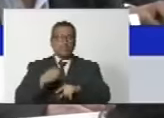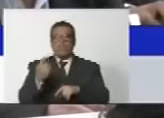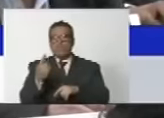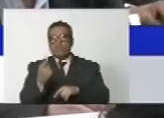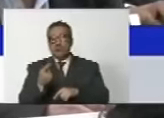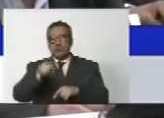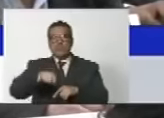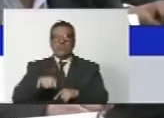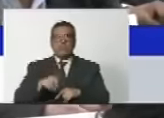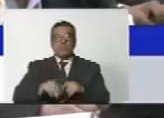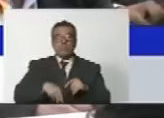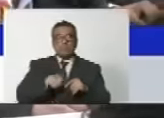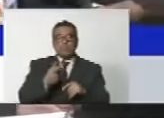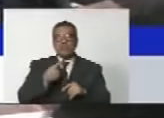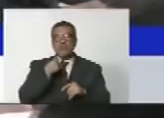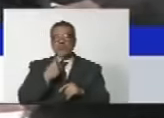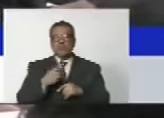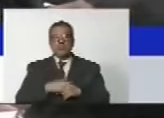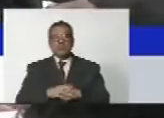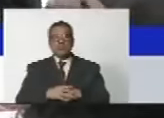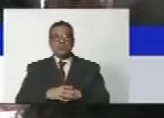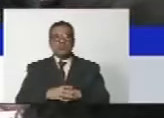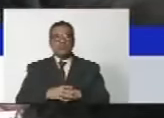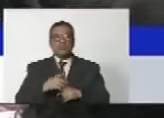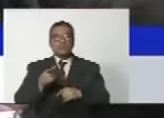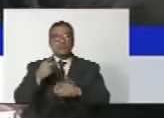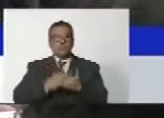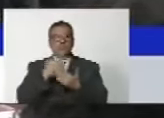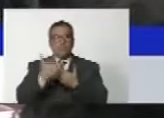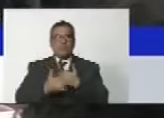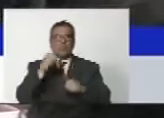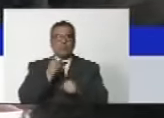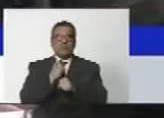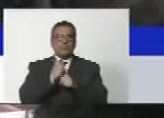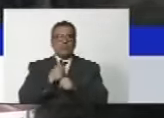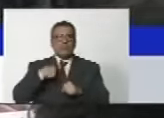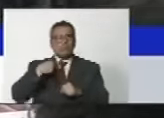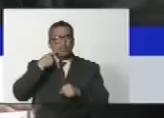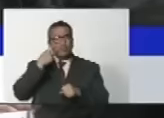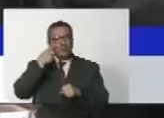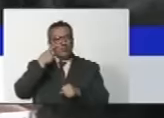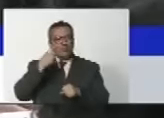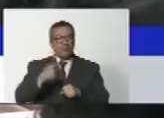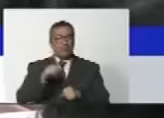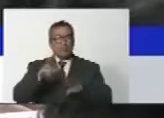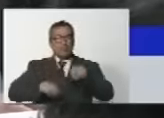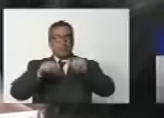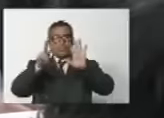faltan para poder expresar, bueno, su plan de trabajo. Fíjense ustedes,